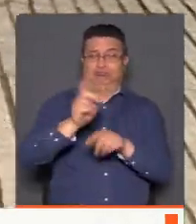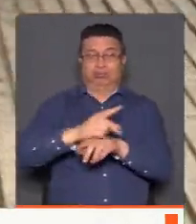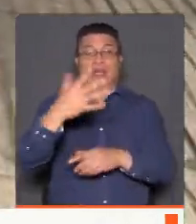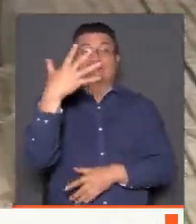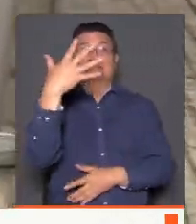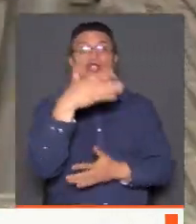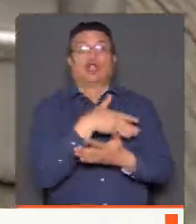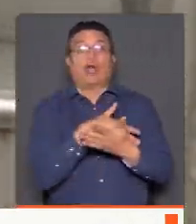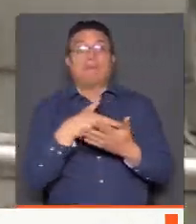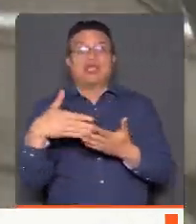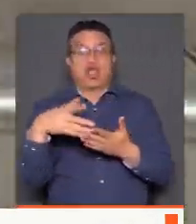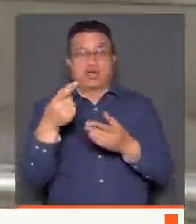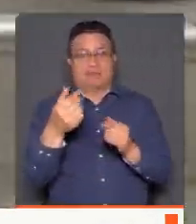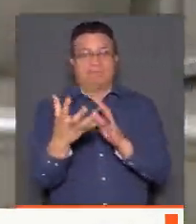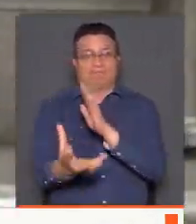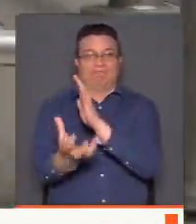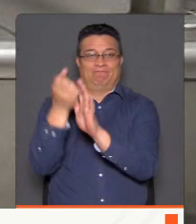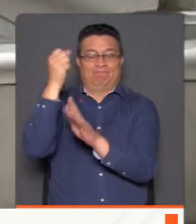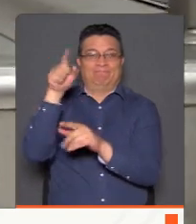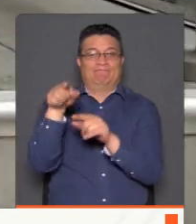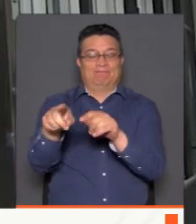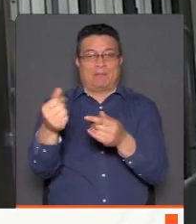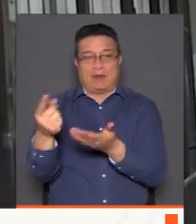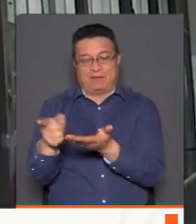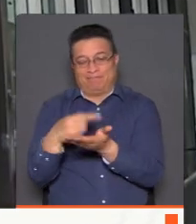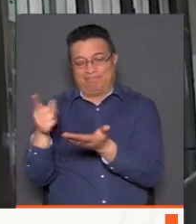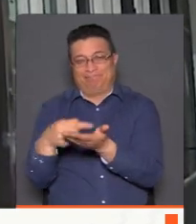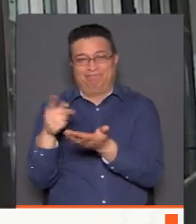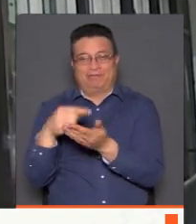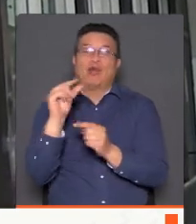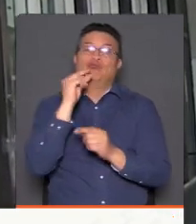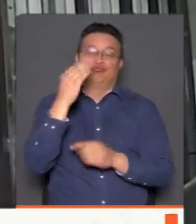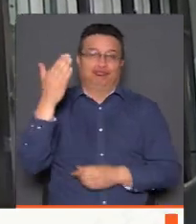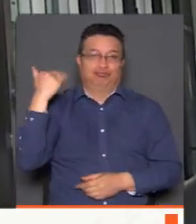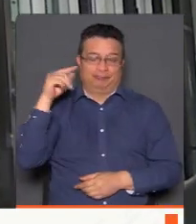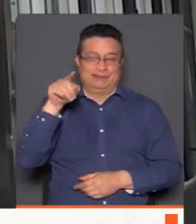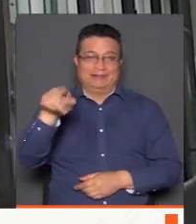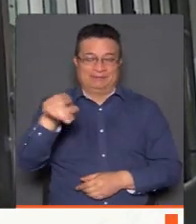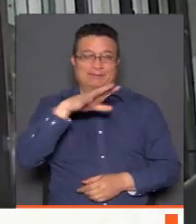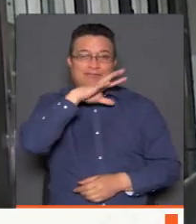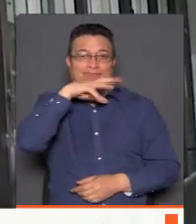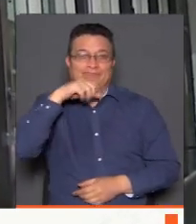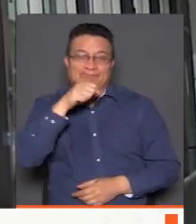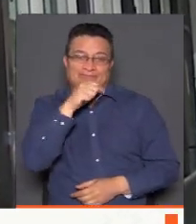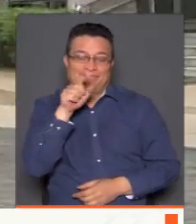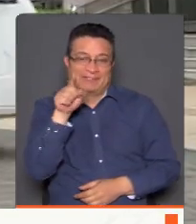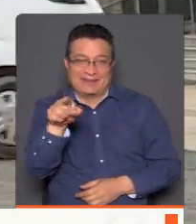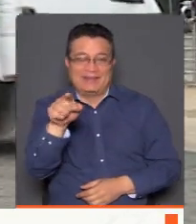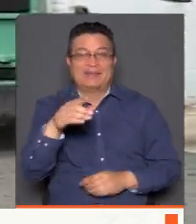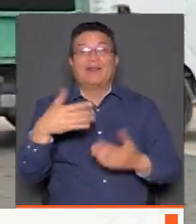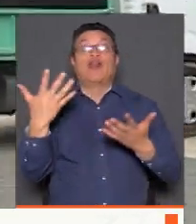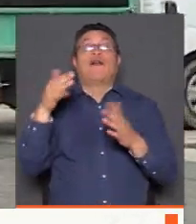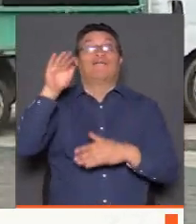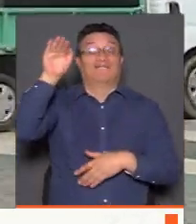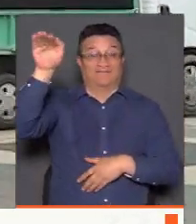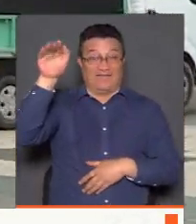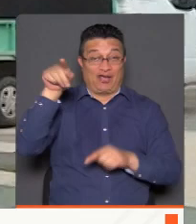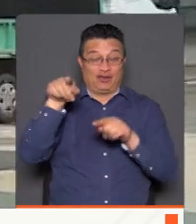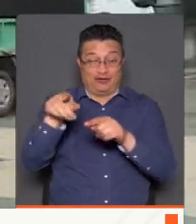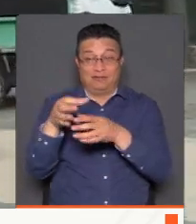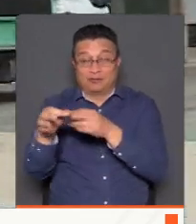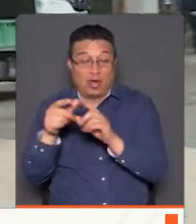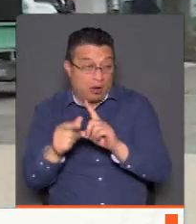5 millones de pesos era la cifra que había retirado en efectivo minutos antes de este adulto mayor. Desde la sucursal bancaria, donde al salir